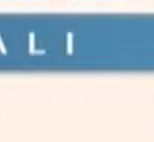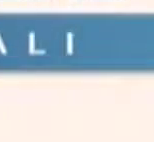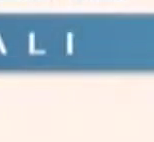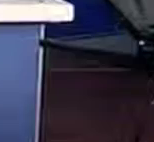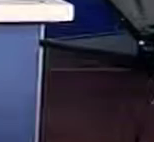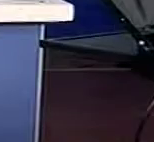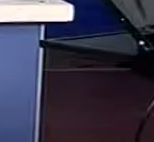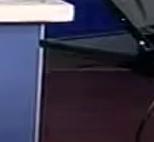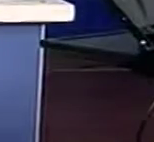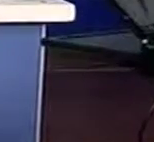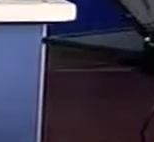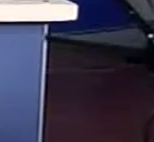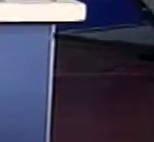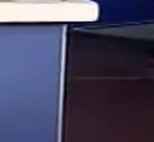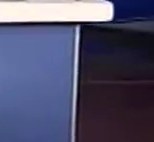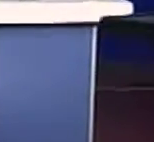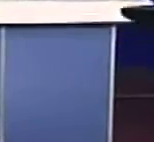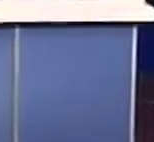Cali.